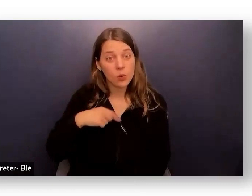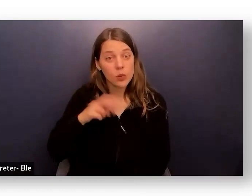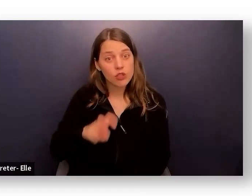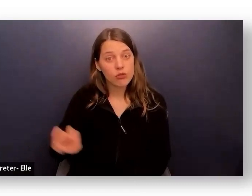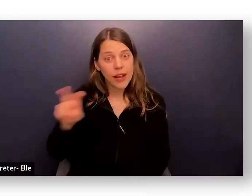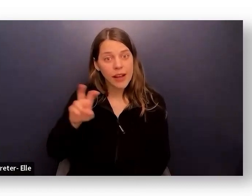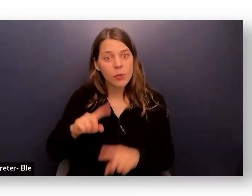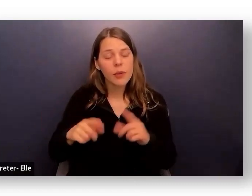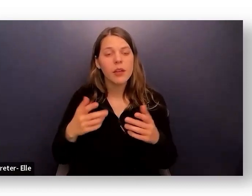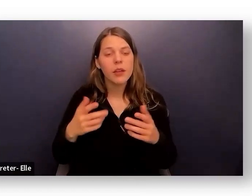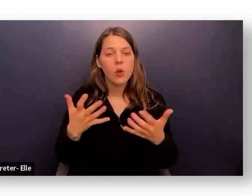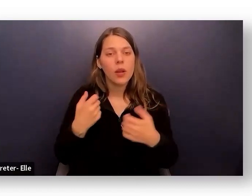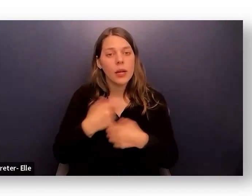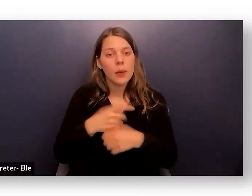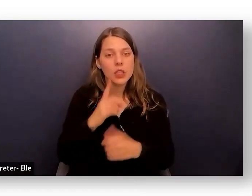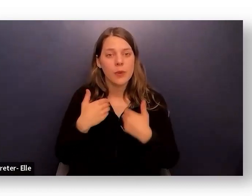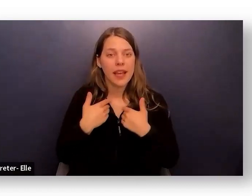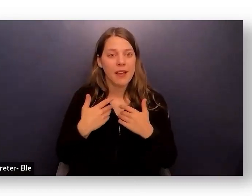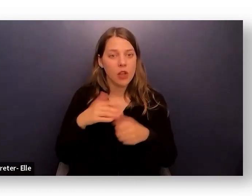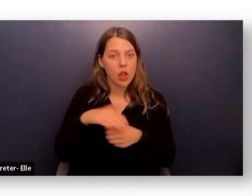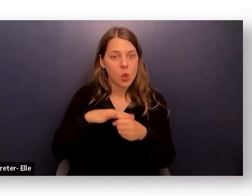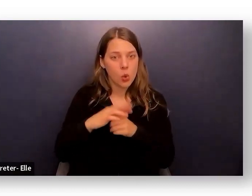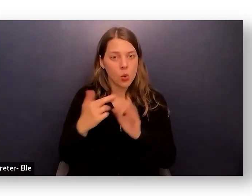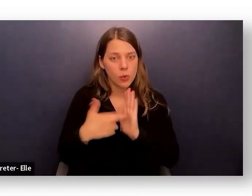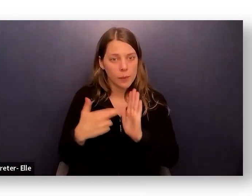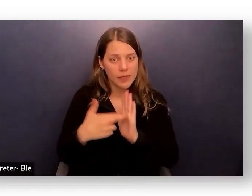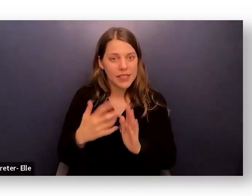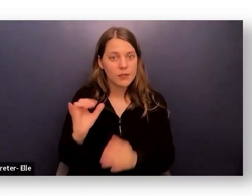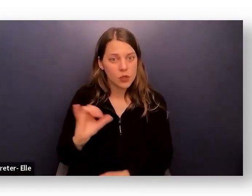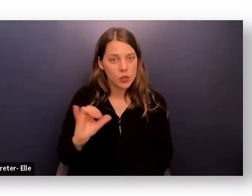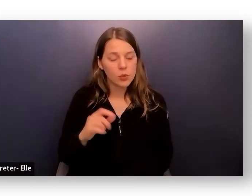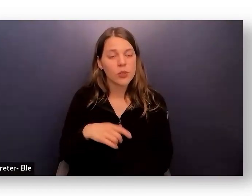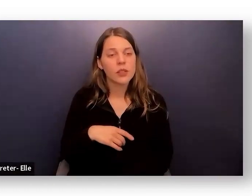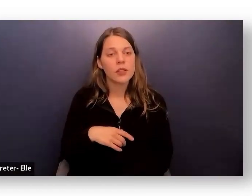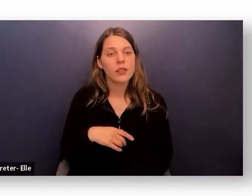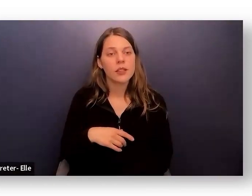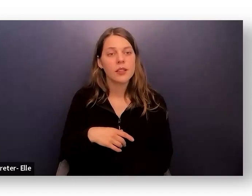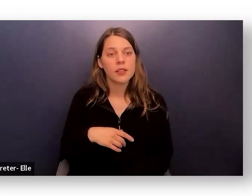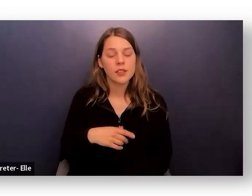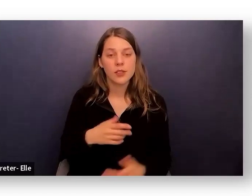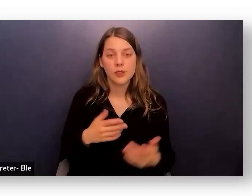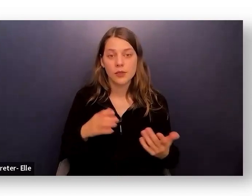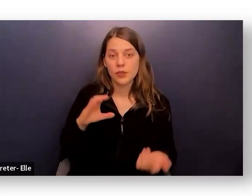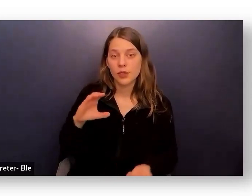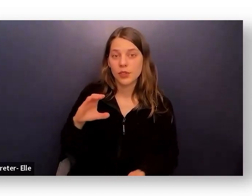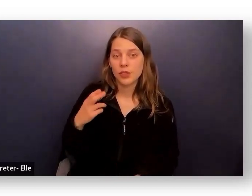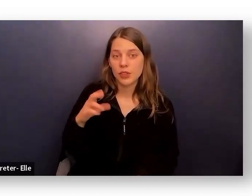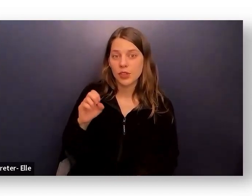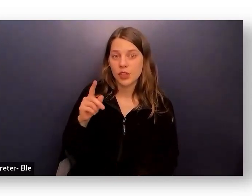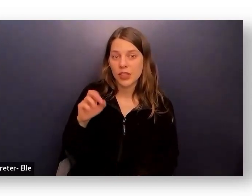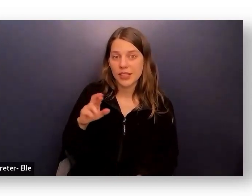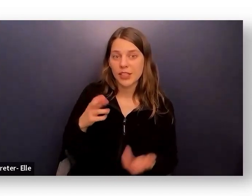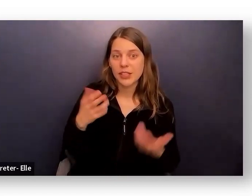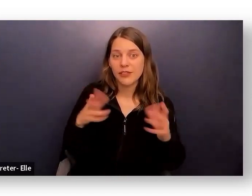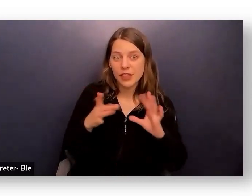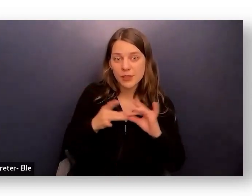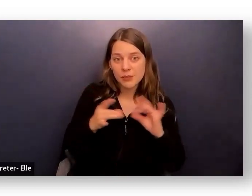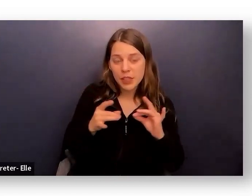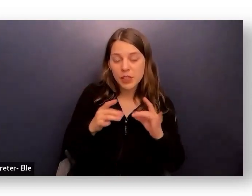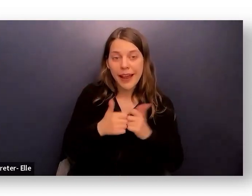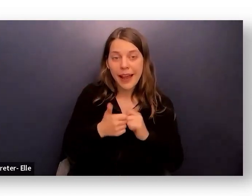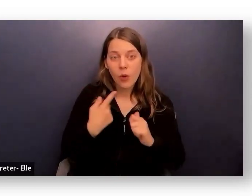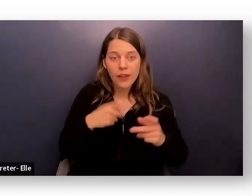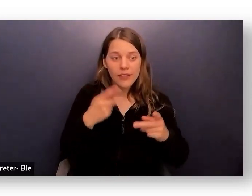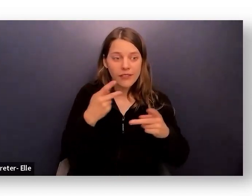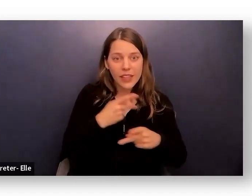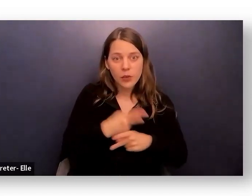nuestros territorios de servicio. Y nosotros queremos asegurar que tenemos nuestra presentación para ustedes. Como Chester les